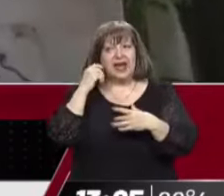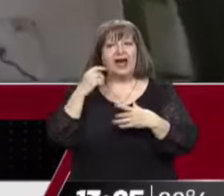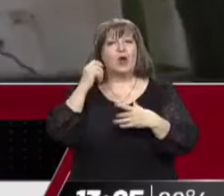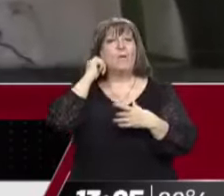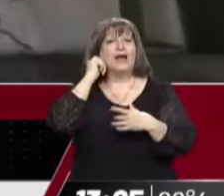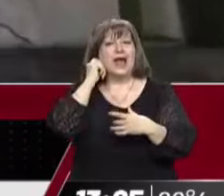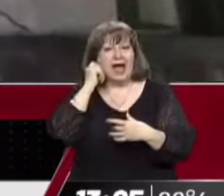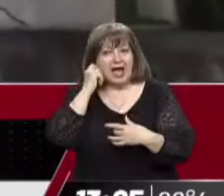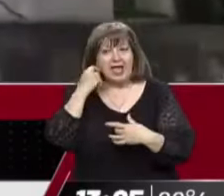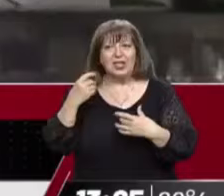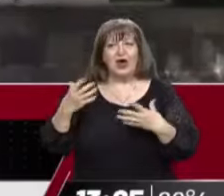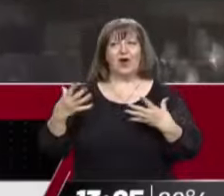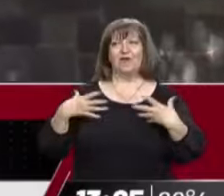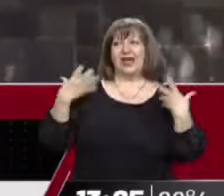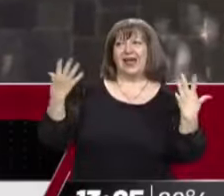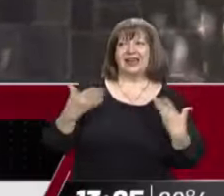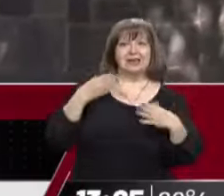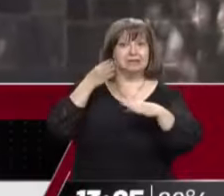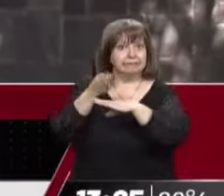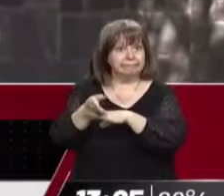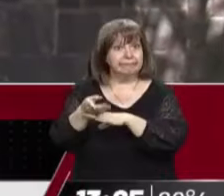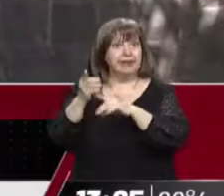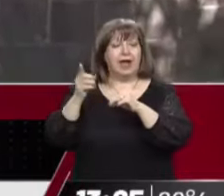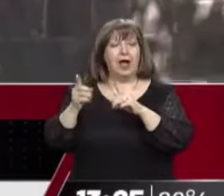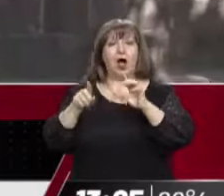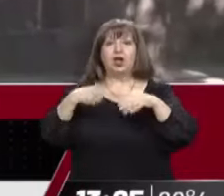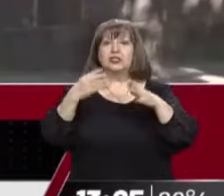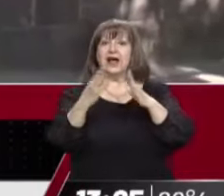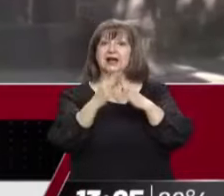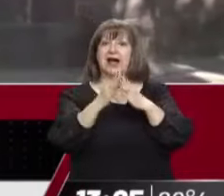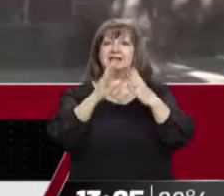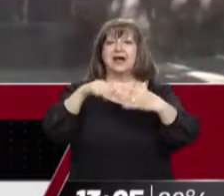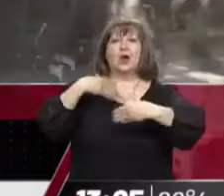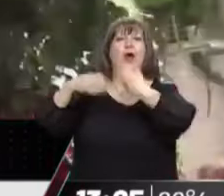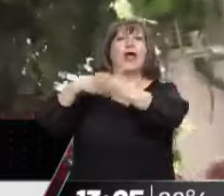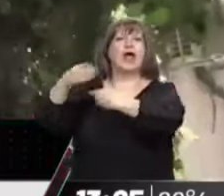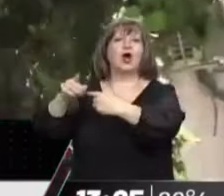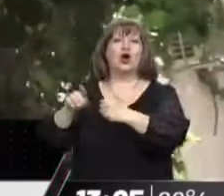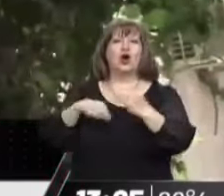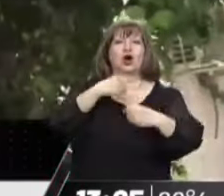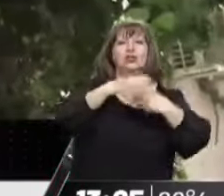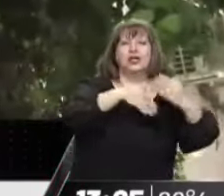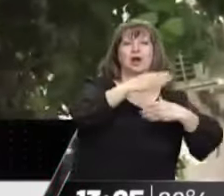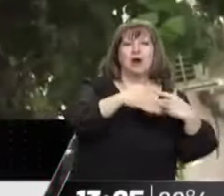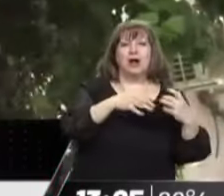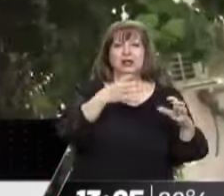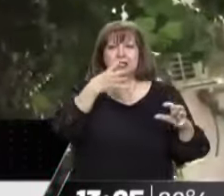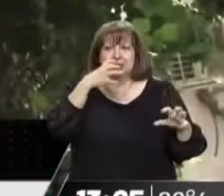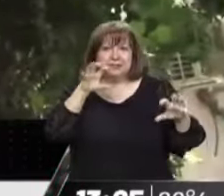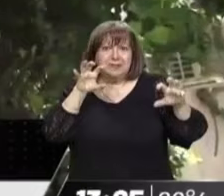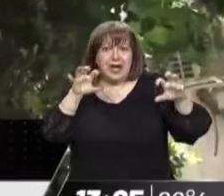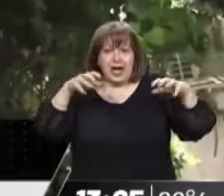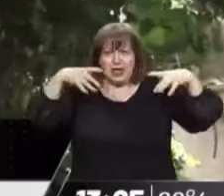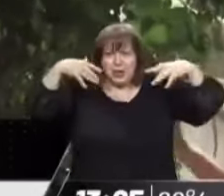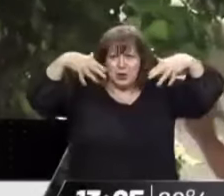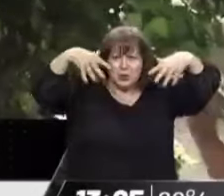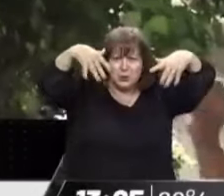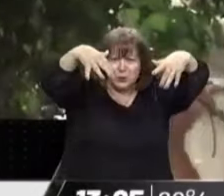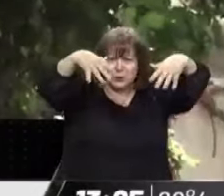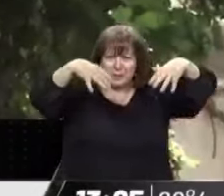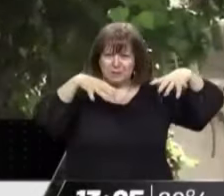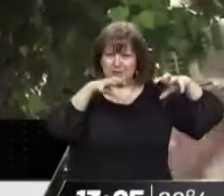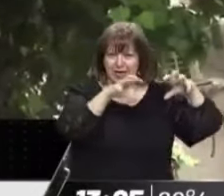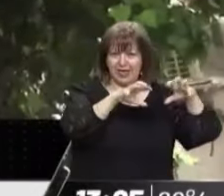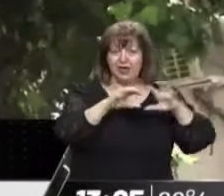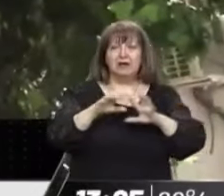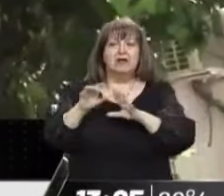esta, donde también hay salas que tienen que ver con el terror y ese tipo de juegos, que es muy visitada por adultos, sobre todo los fines de semana. Ustedes verán,